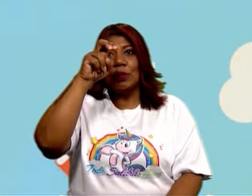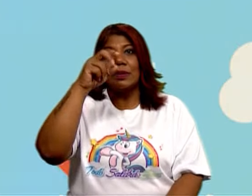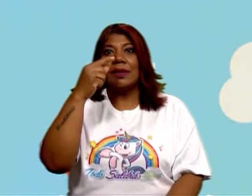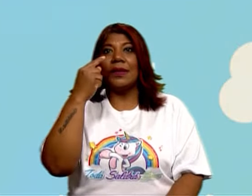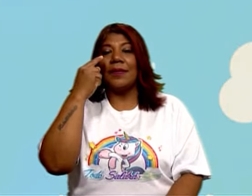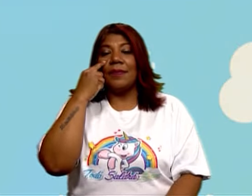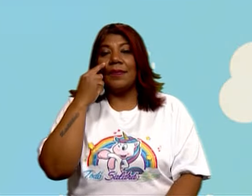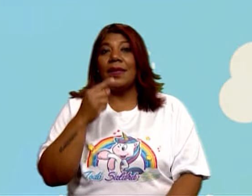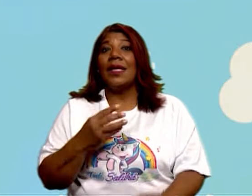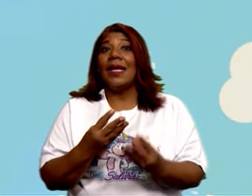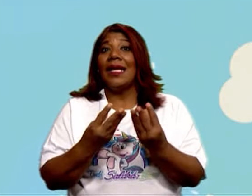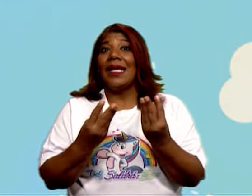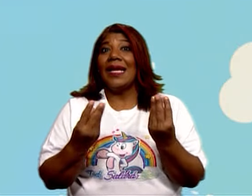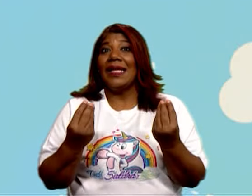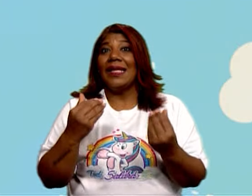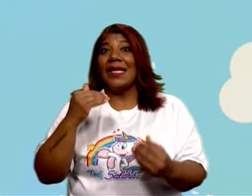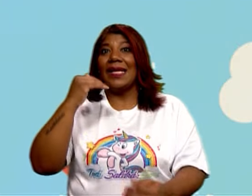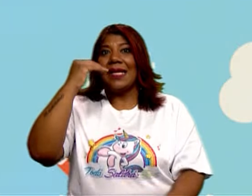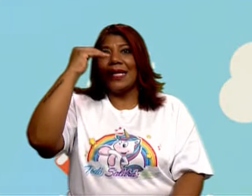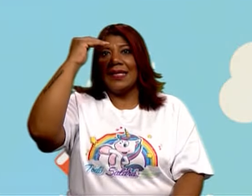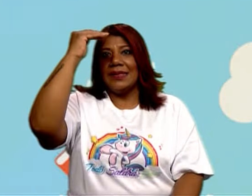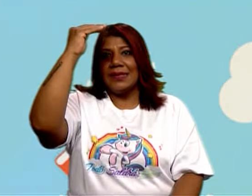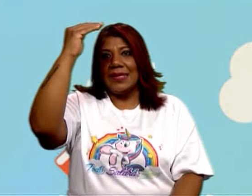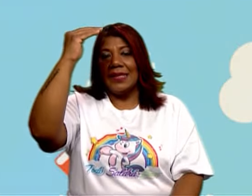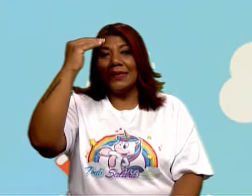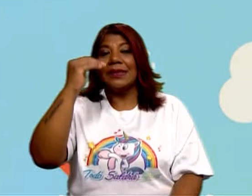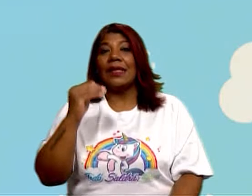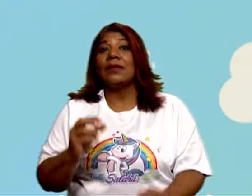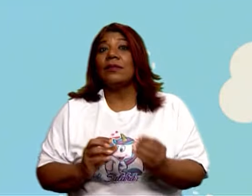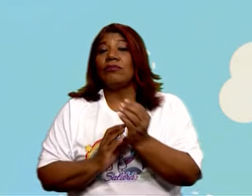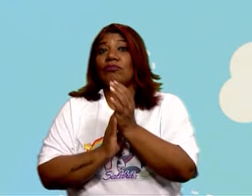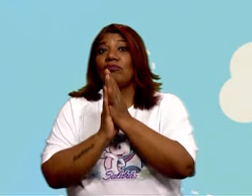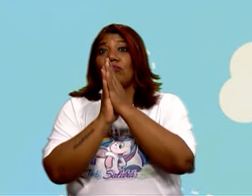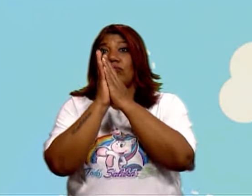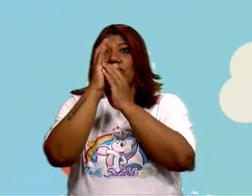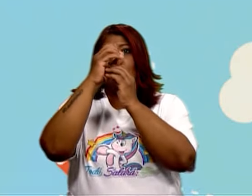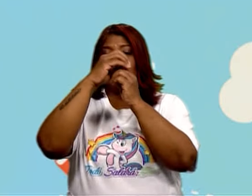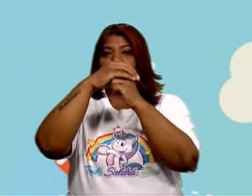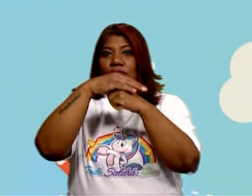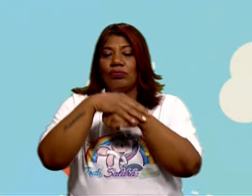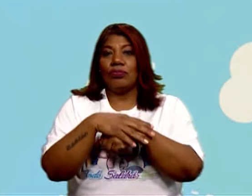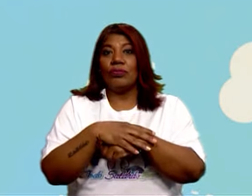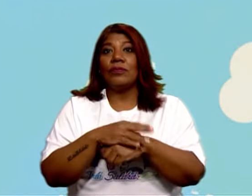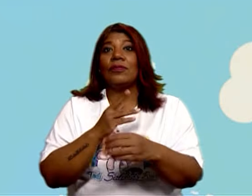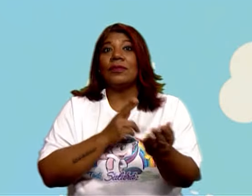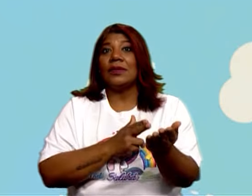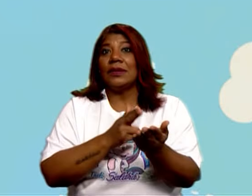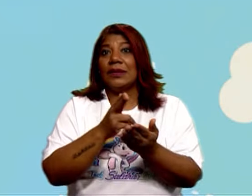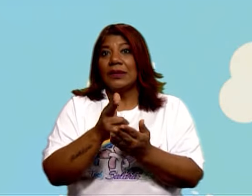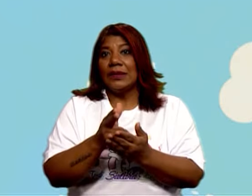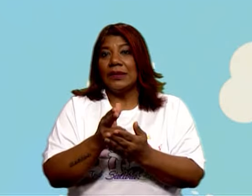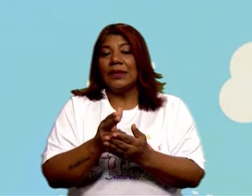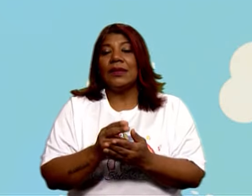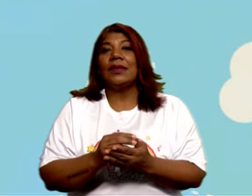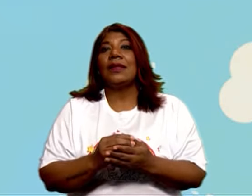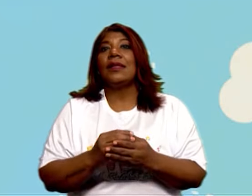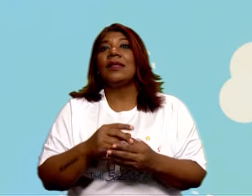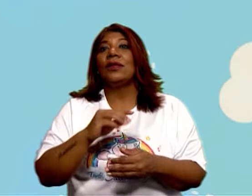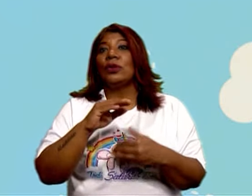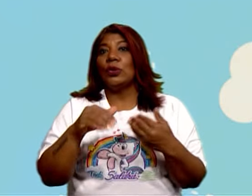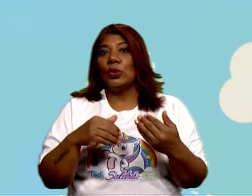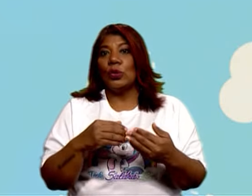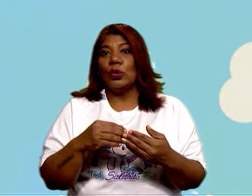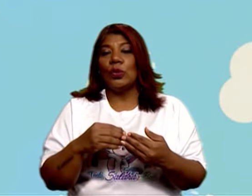a ver entonces las tierras altas de Panamá. ¿Cuáles son? Los volcán, el volcán Barú, la cordillera central, el